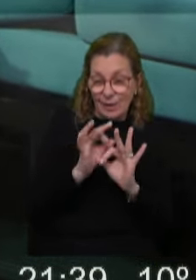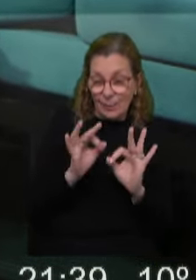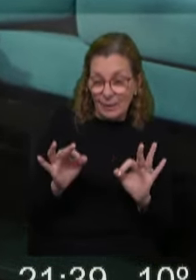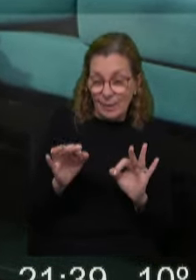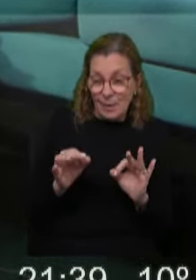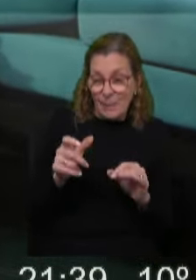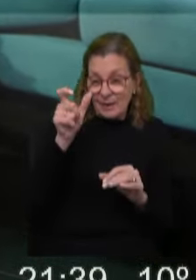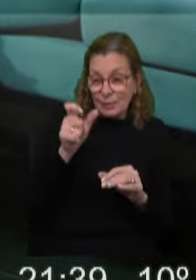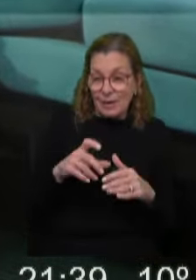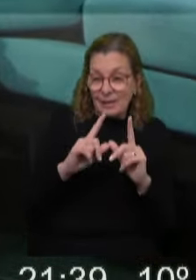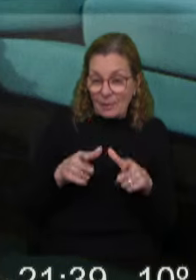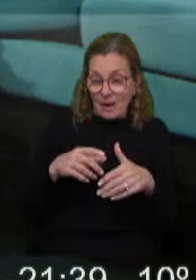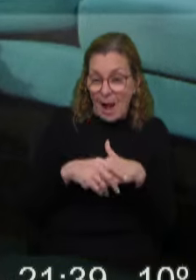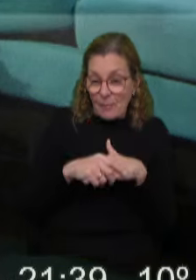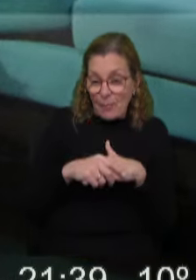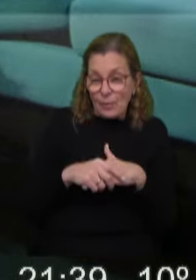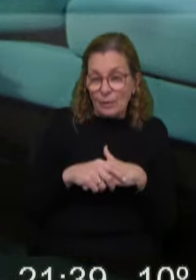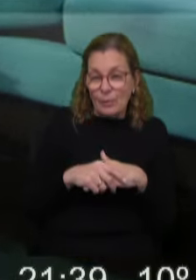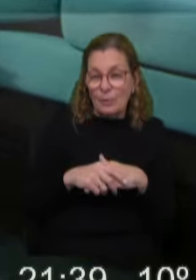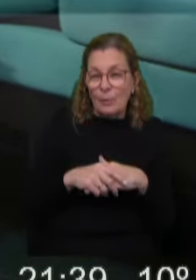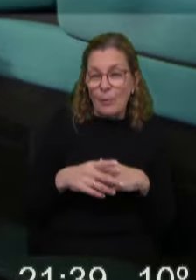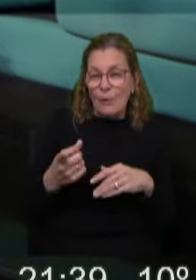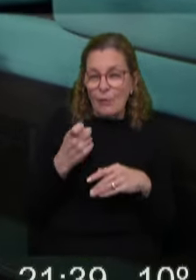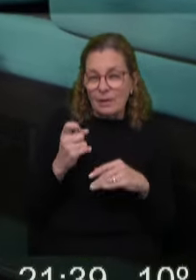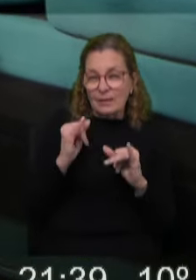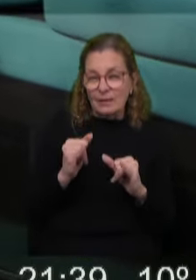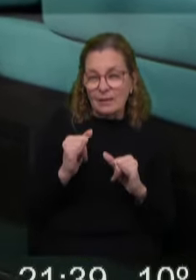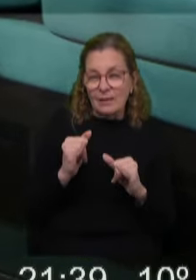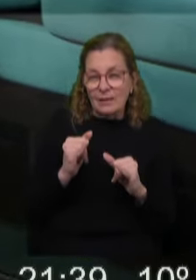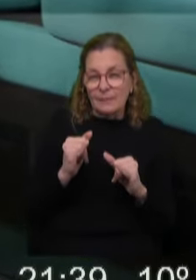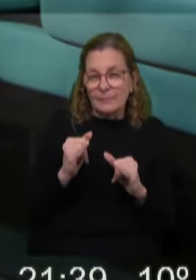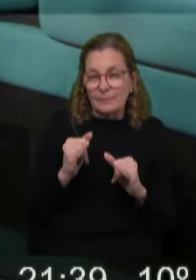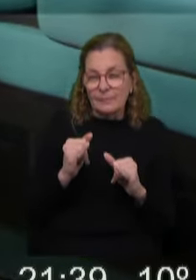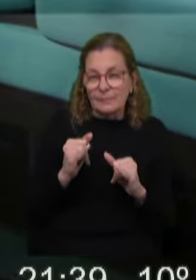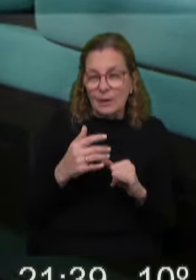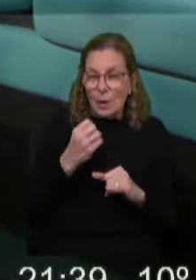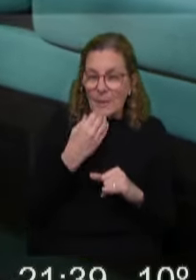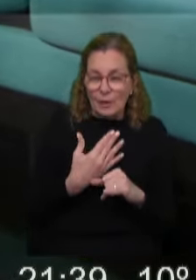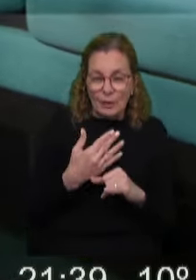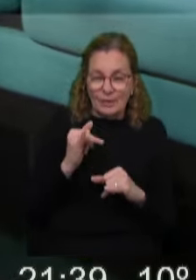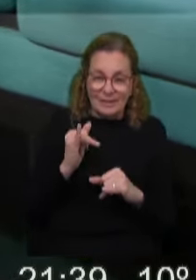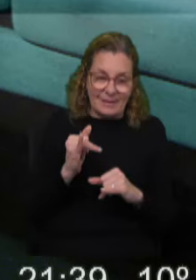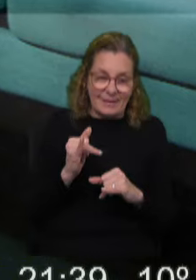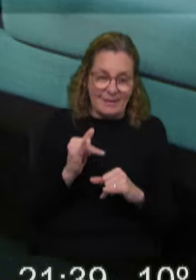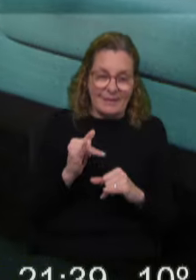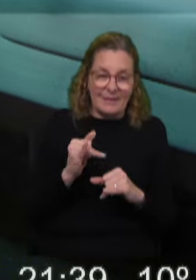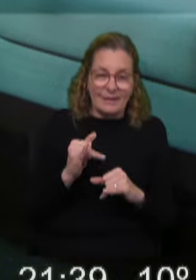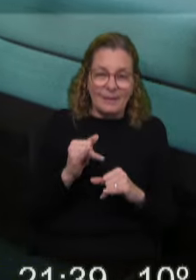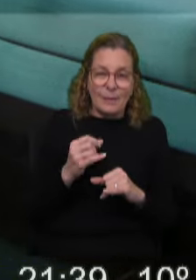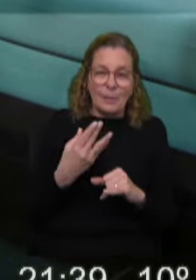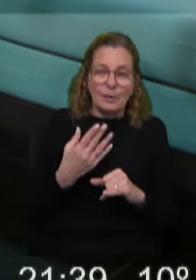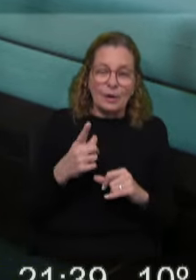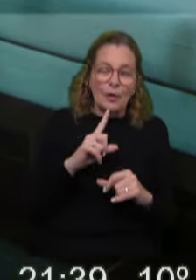gente, colegas, es tremendo, es muy fuerte, es lo mejor que tiene y quizás es lo mejor porque